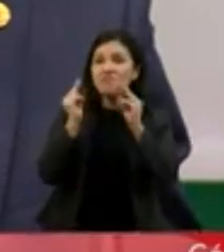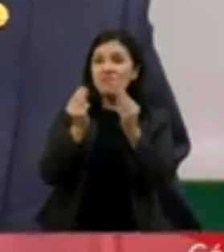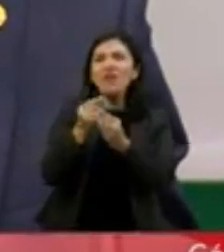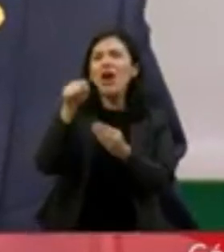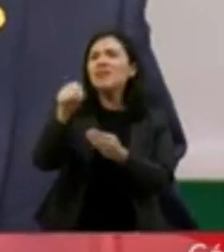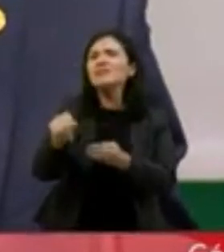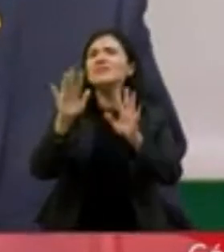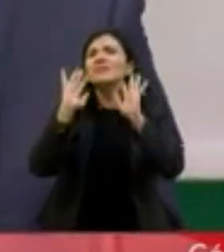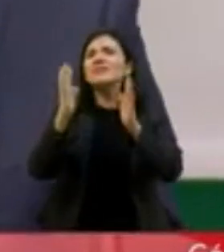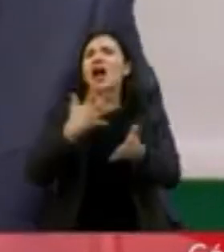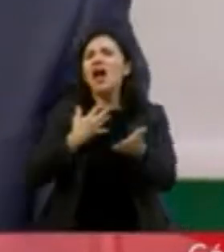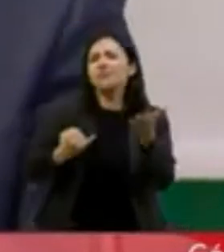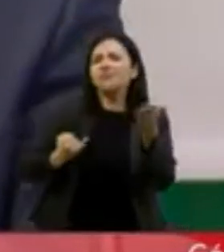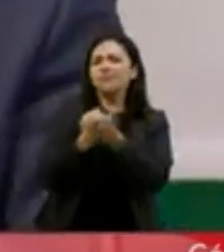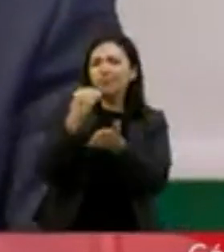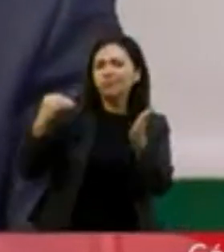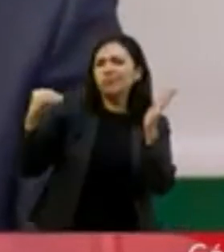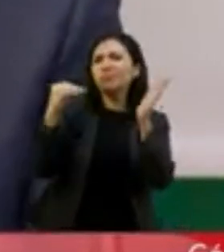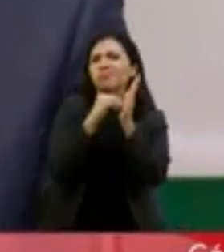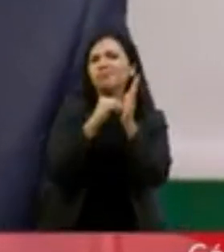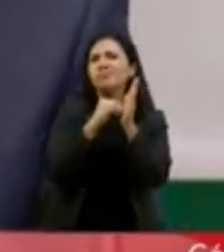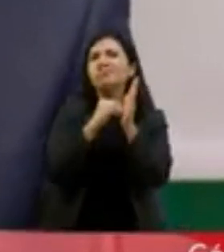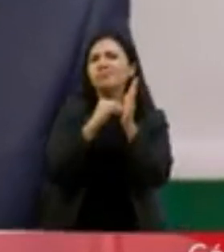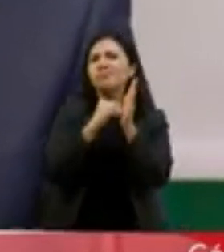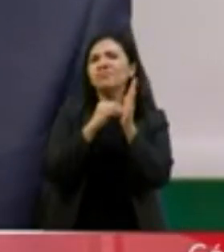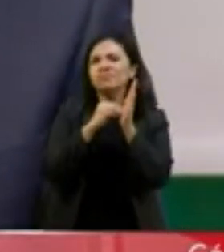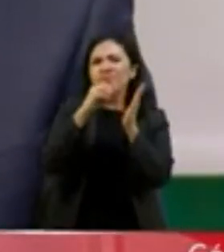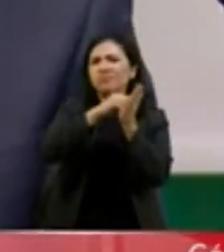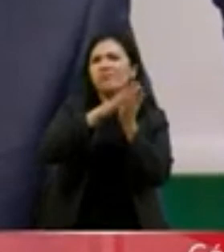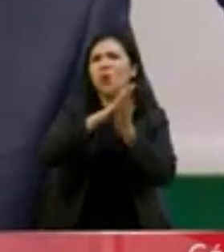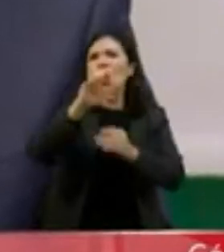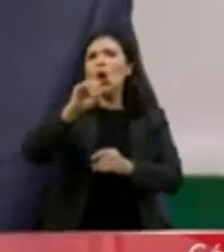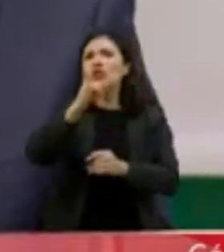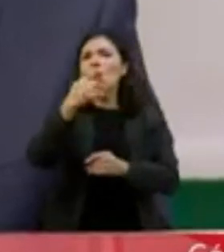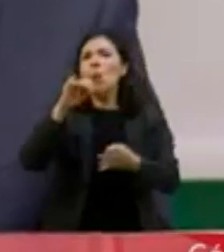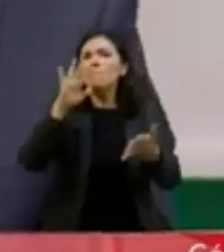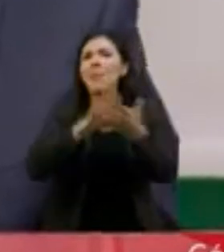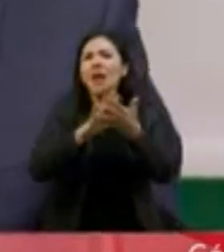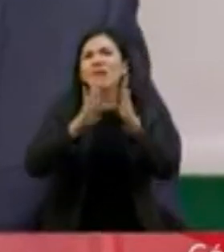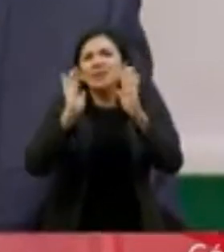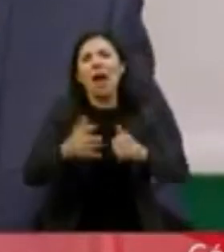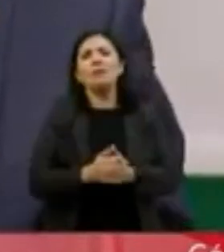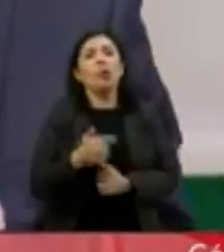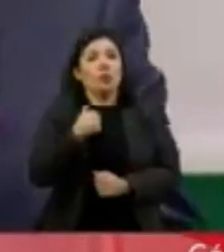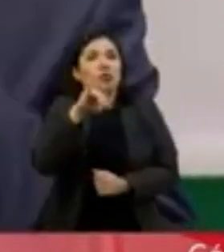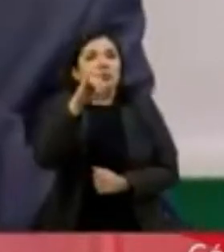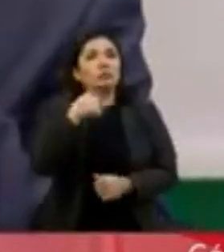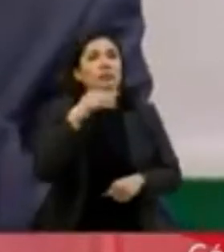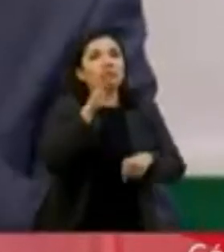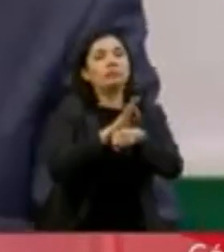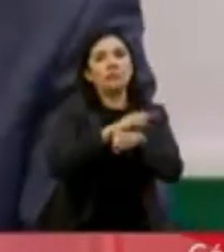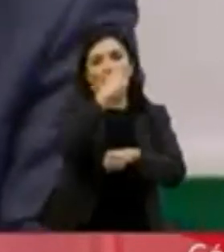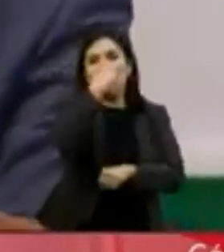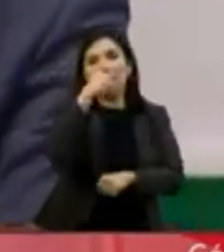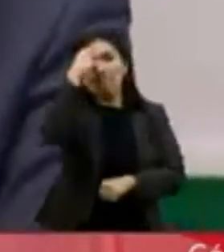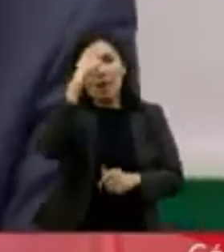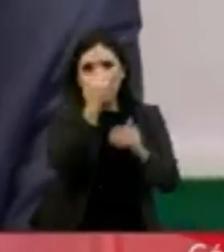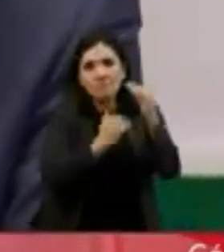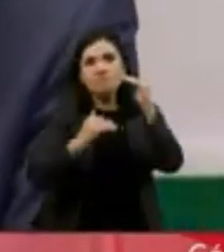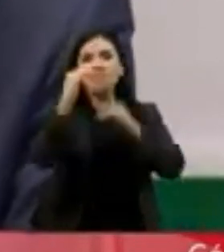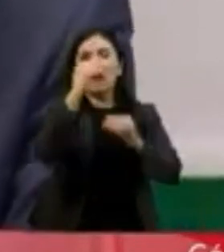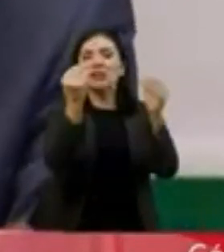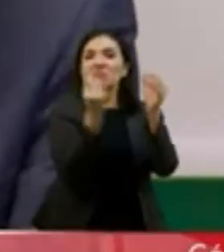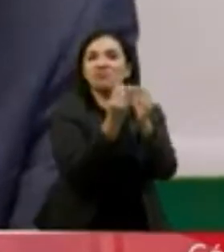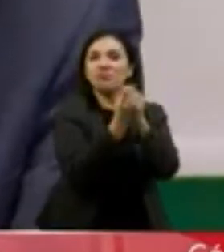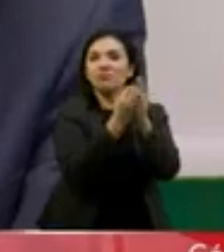debidamente tipificado en los códigos penales y soy por ejemplo partidario de Elevar la tipicidad